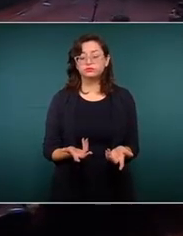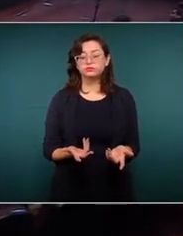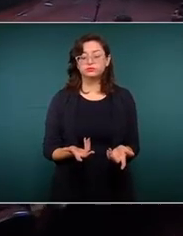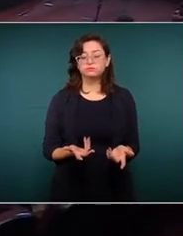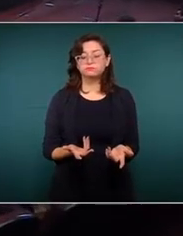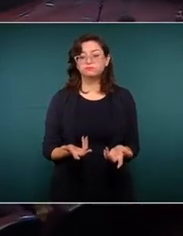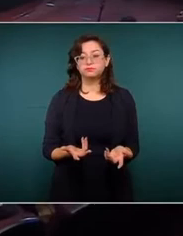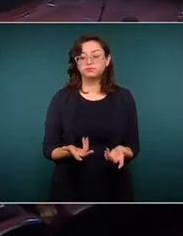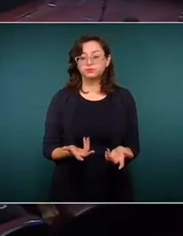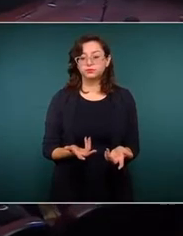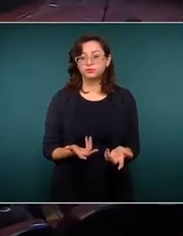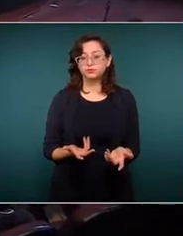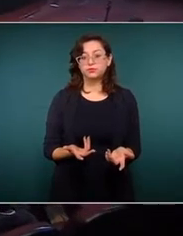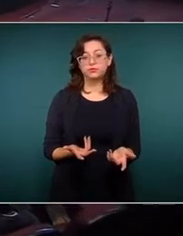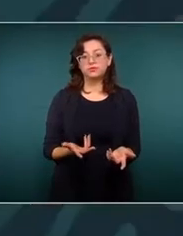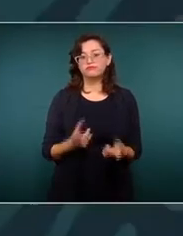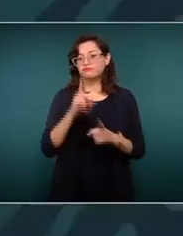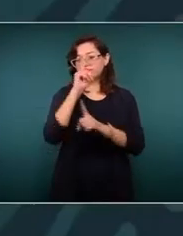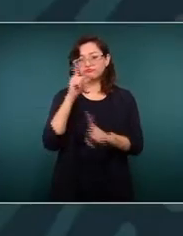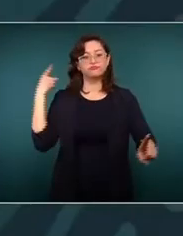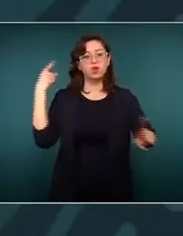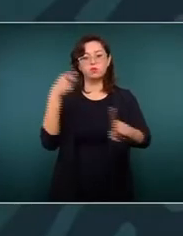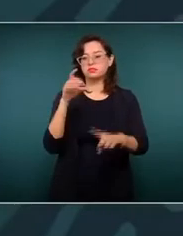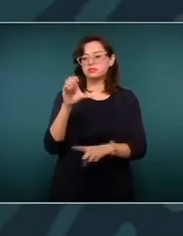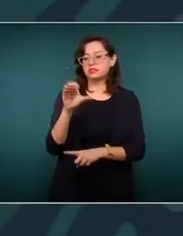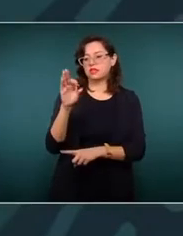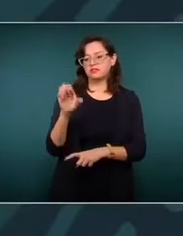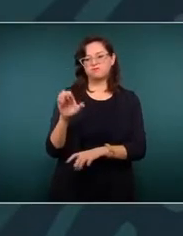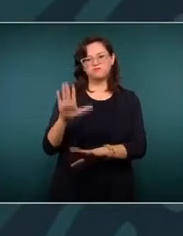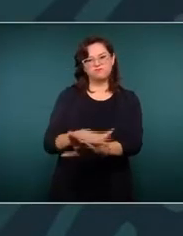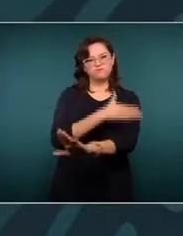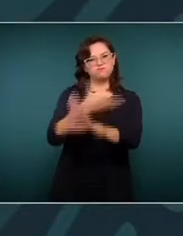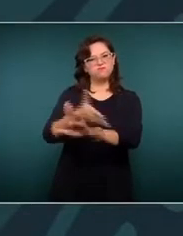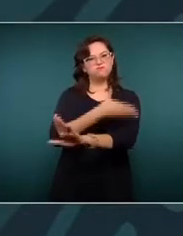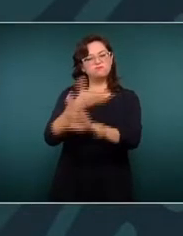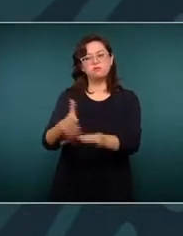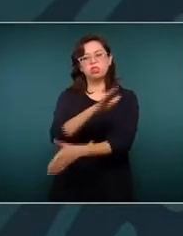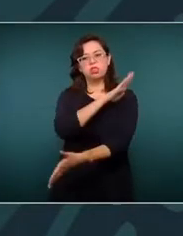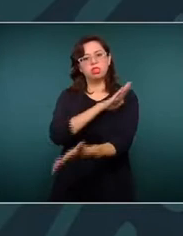apostó a destruir la Comisión Federal de Electricidad.